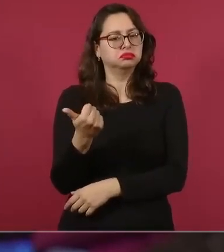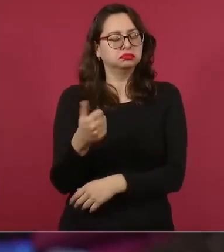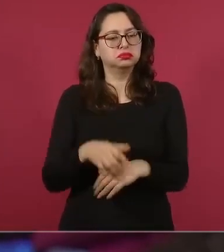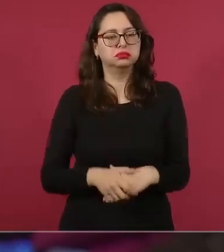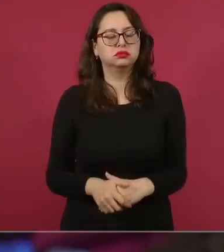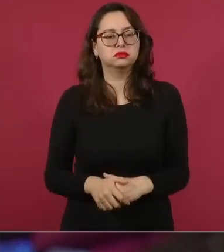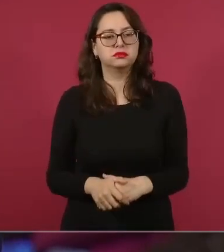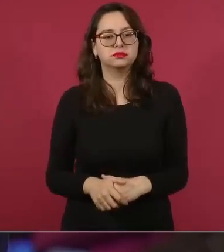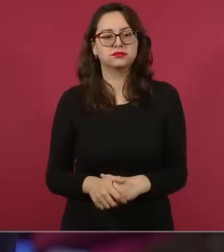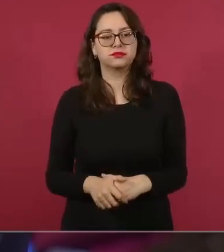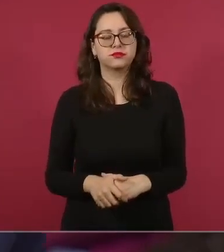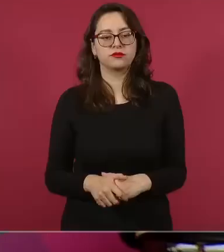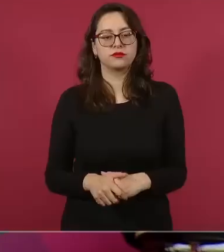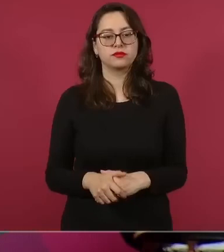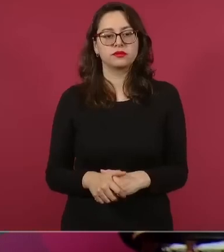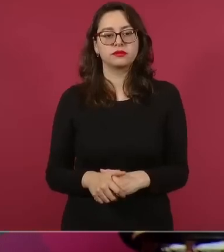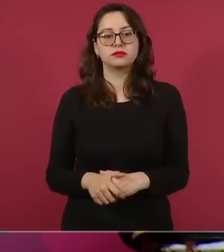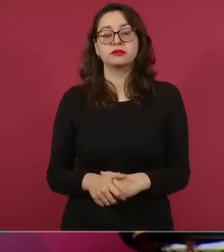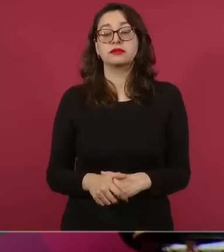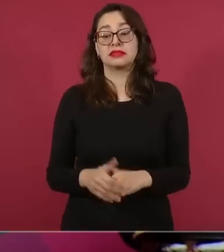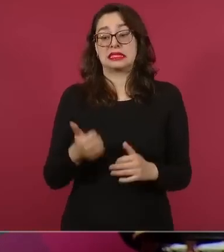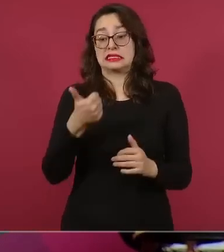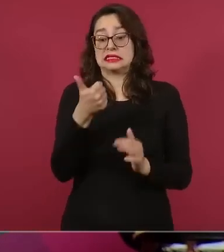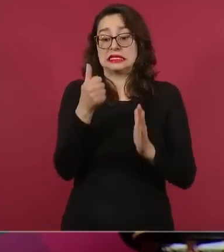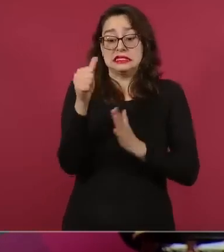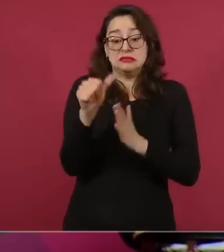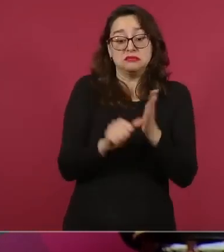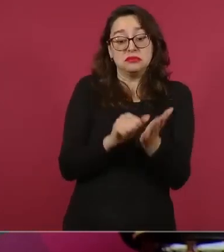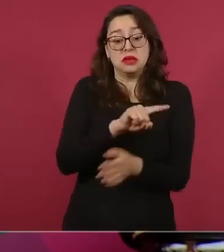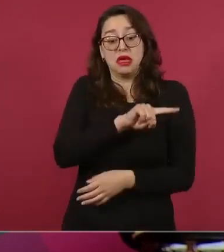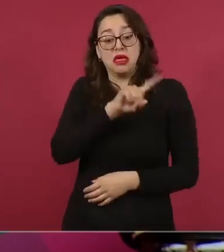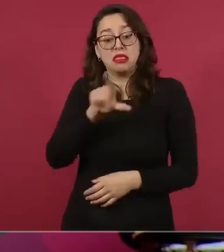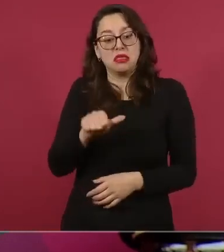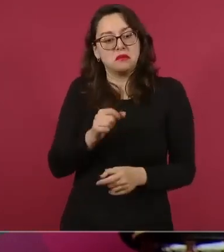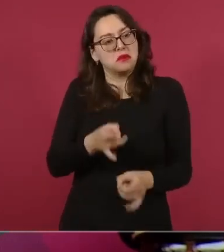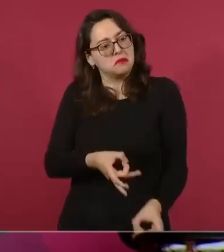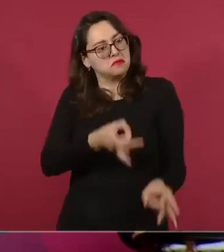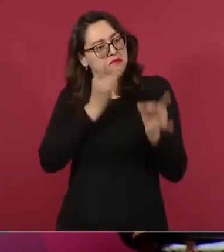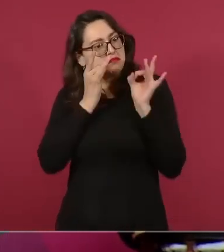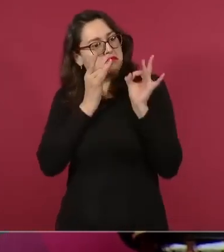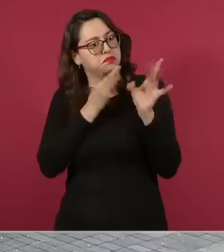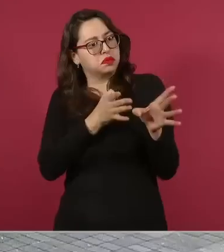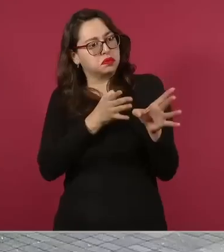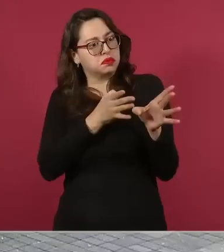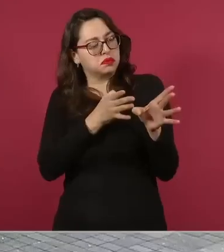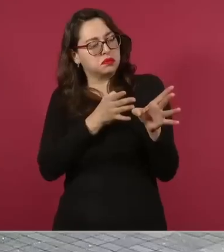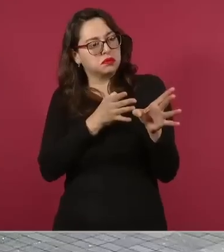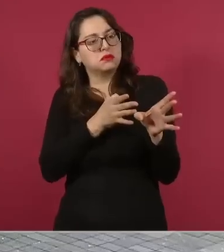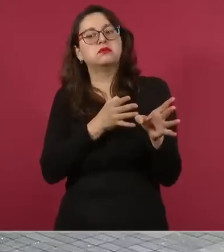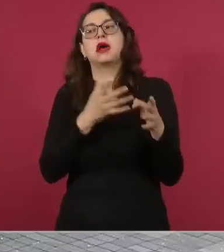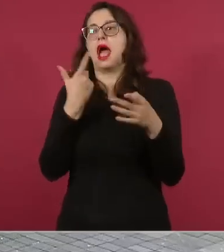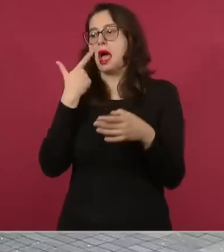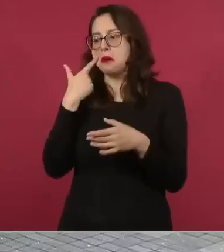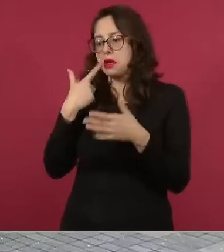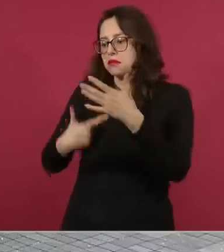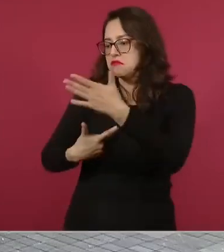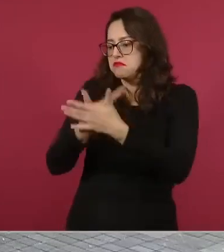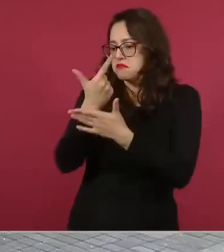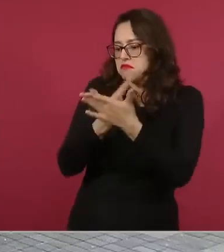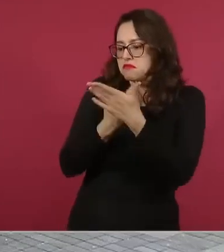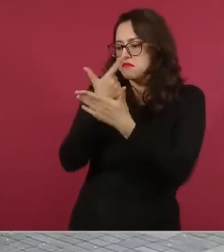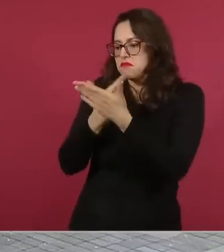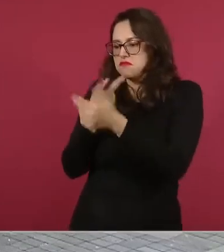Desde los primeros días del triunfo, la revolución fue auditada en